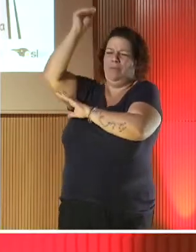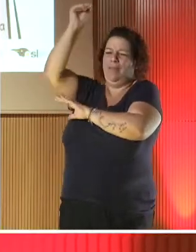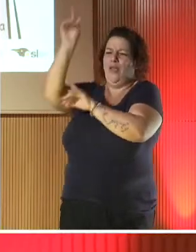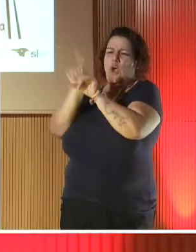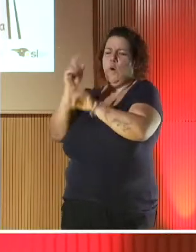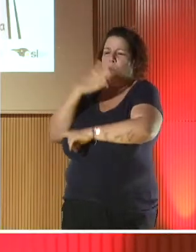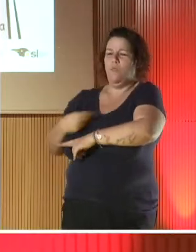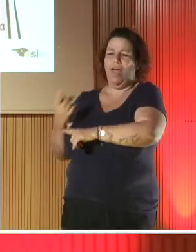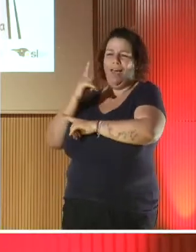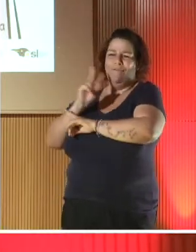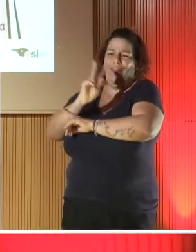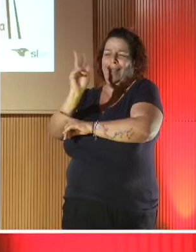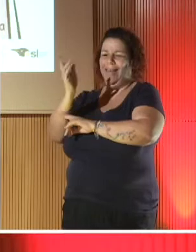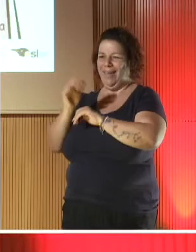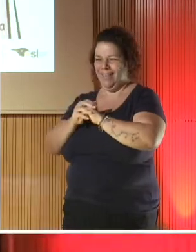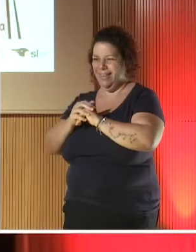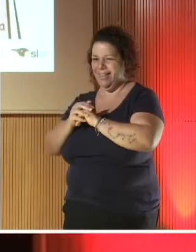¿Verde?